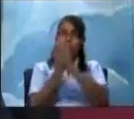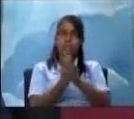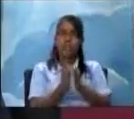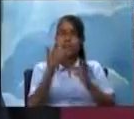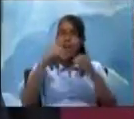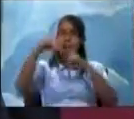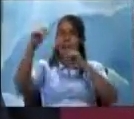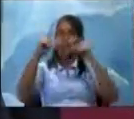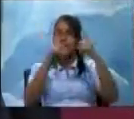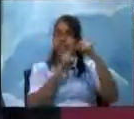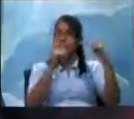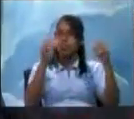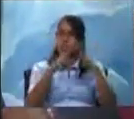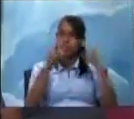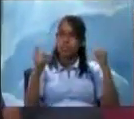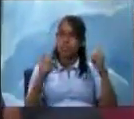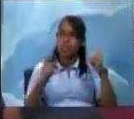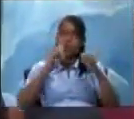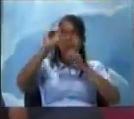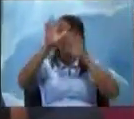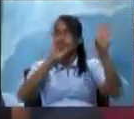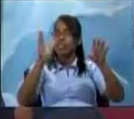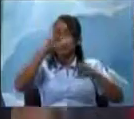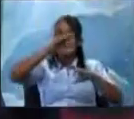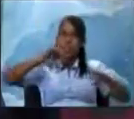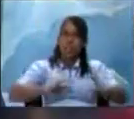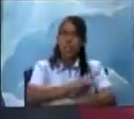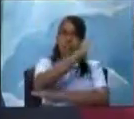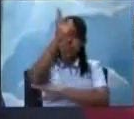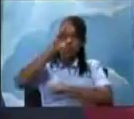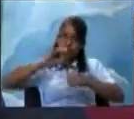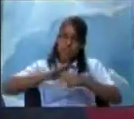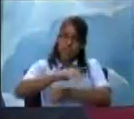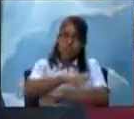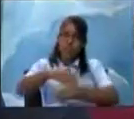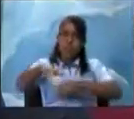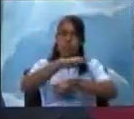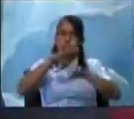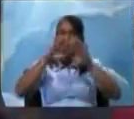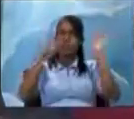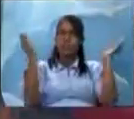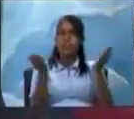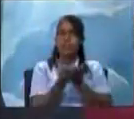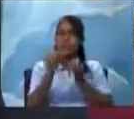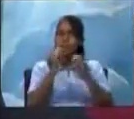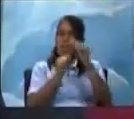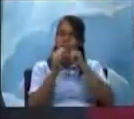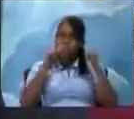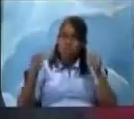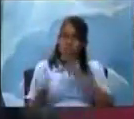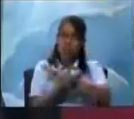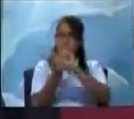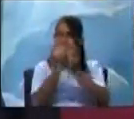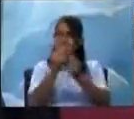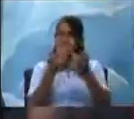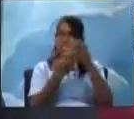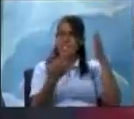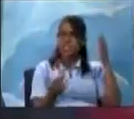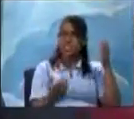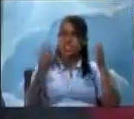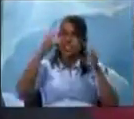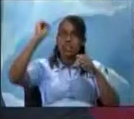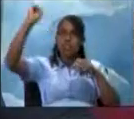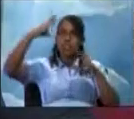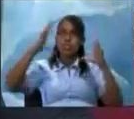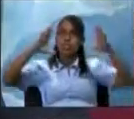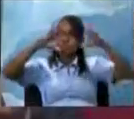estudiando, que las estrellas, todas las constelaciones que están en los cielos descenderán sobre la tierra. El agua se convertirá en sangre, el sol